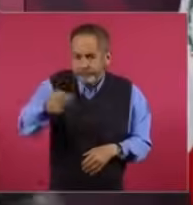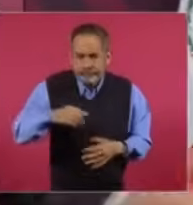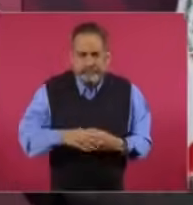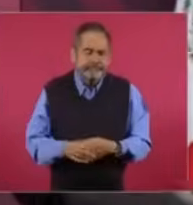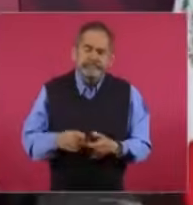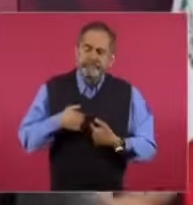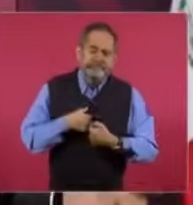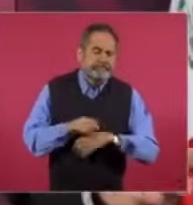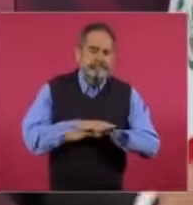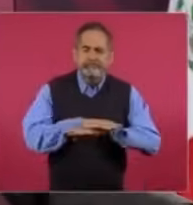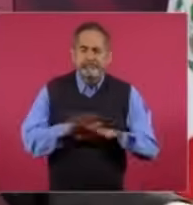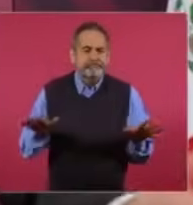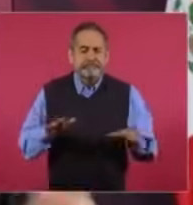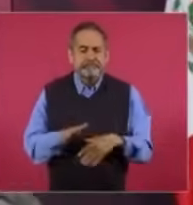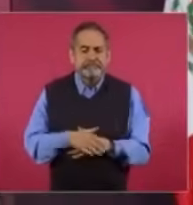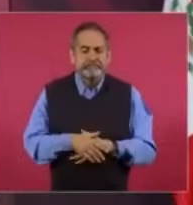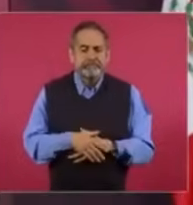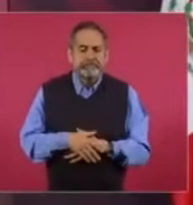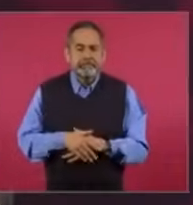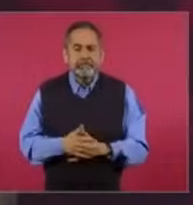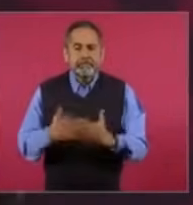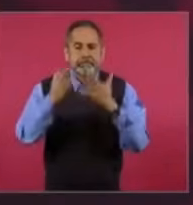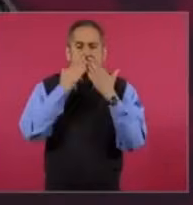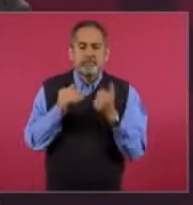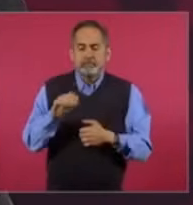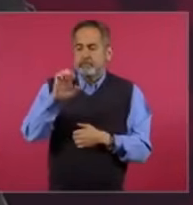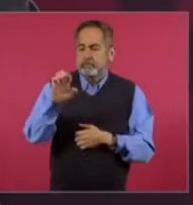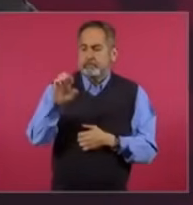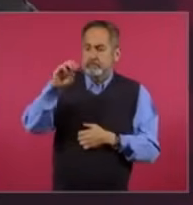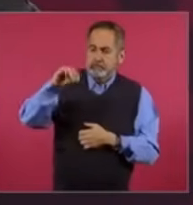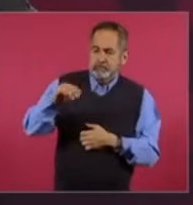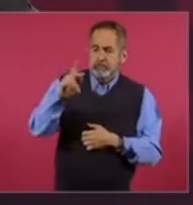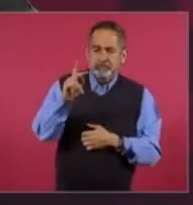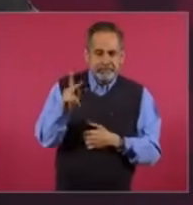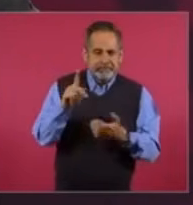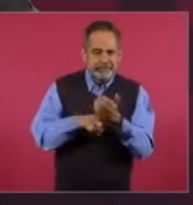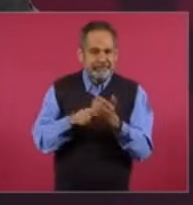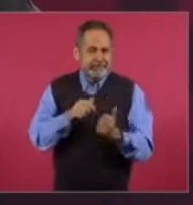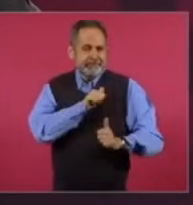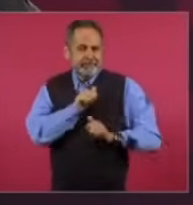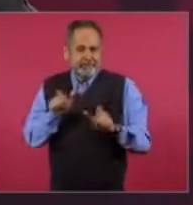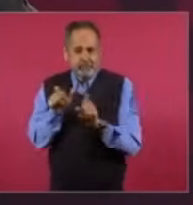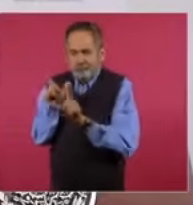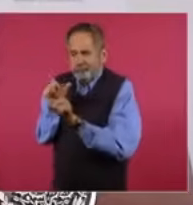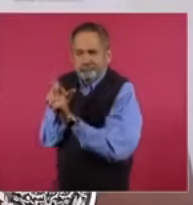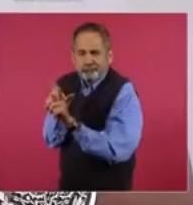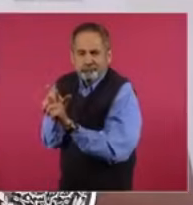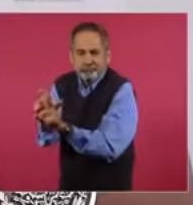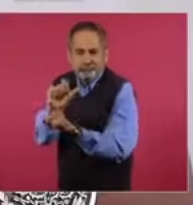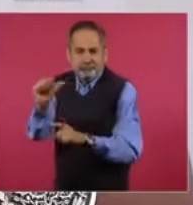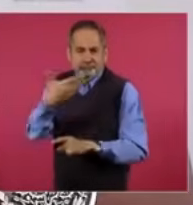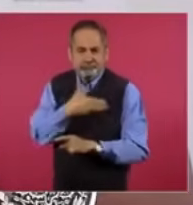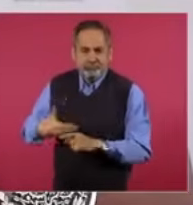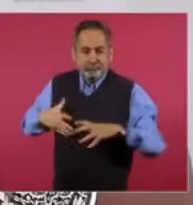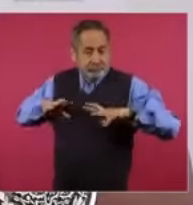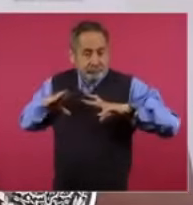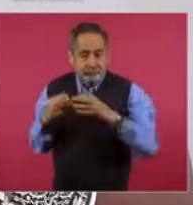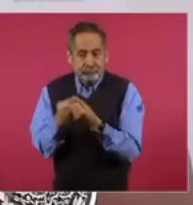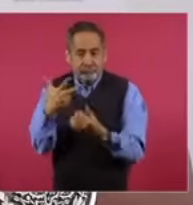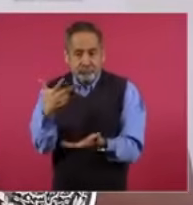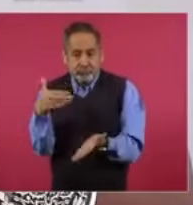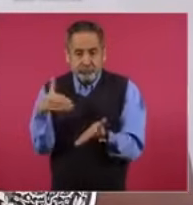Ya no existe el Estado Mayor Presidencial, 8,000 elementos que cuidaban al presidente.